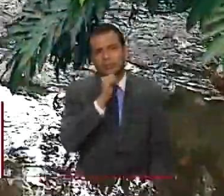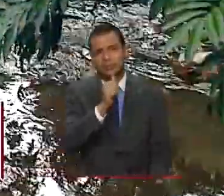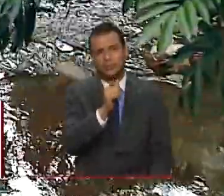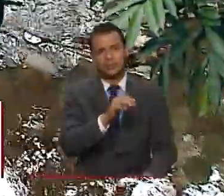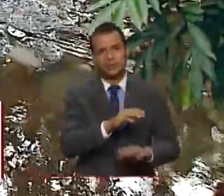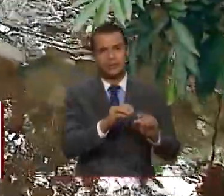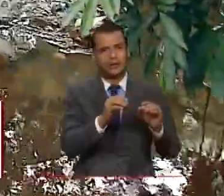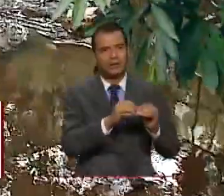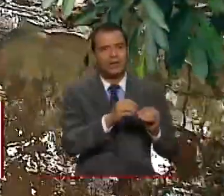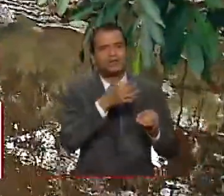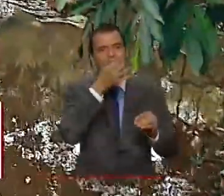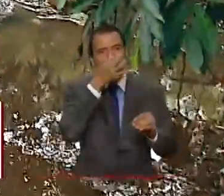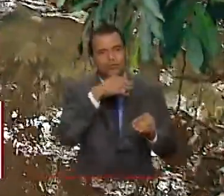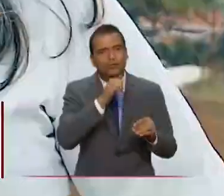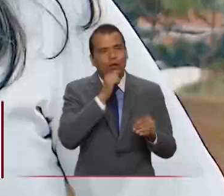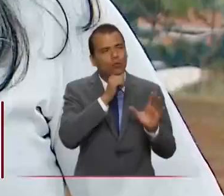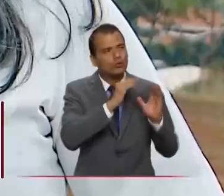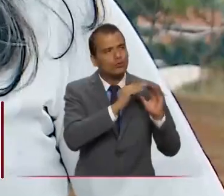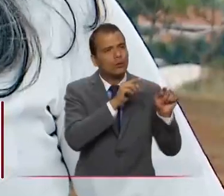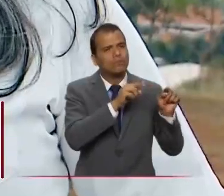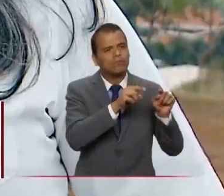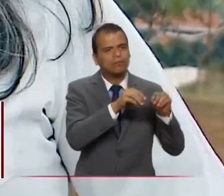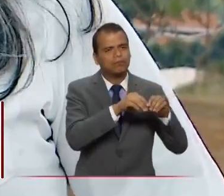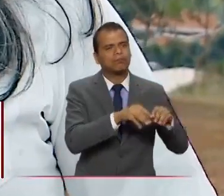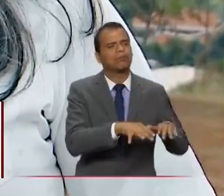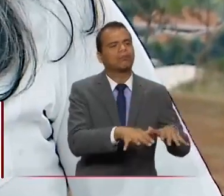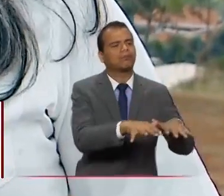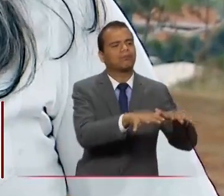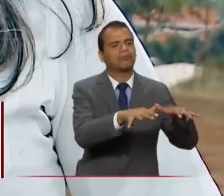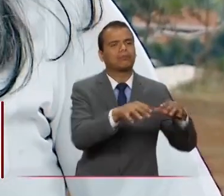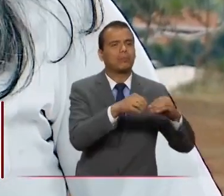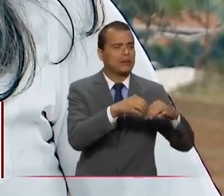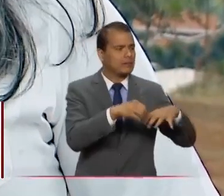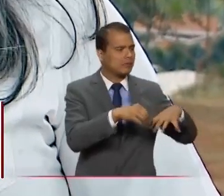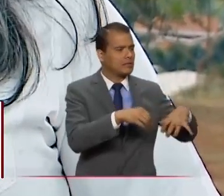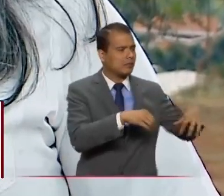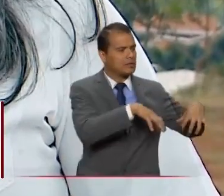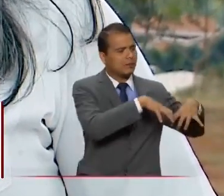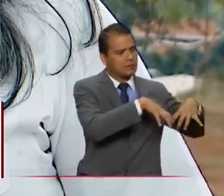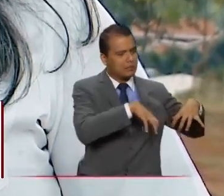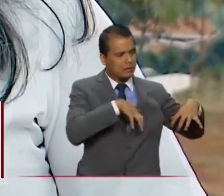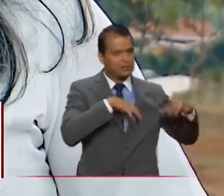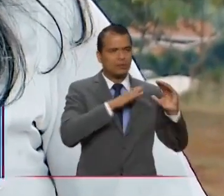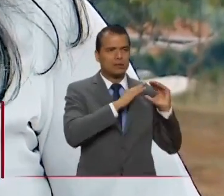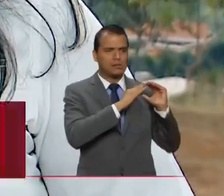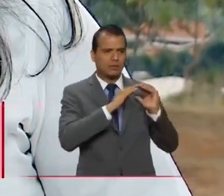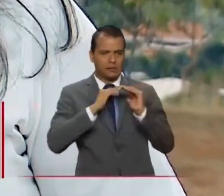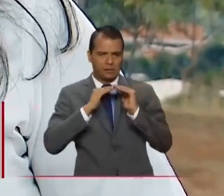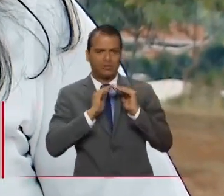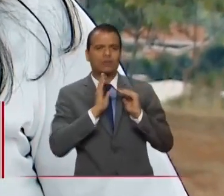descarga de lixiviados, pero antes hay asentamientos subnormales, también haciendo